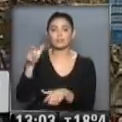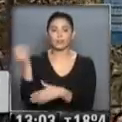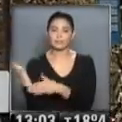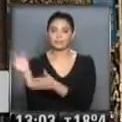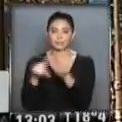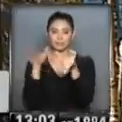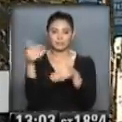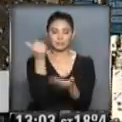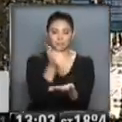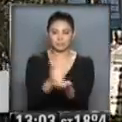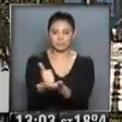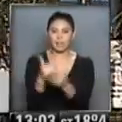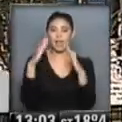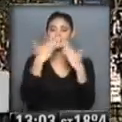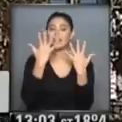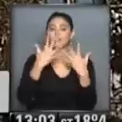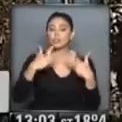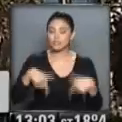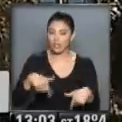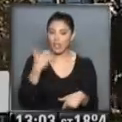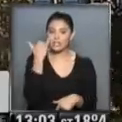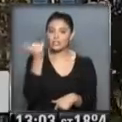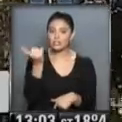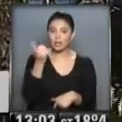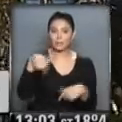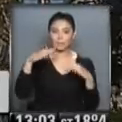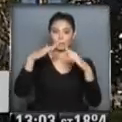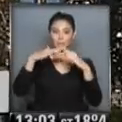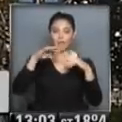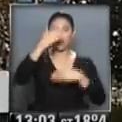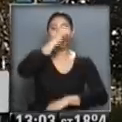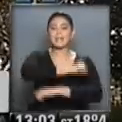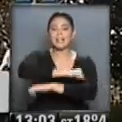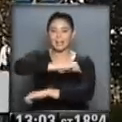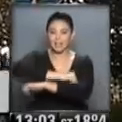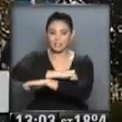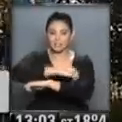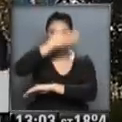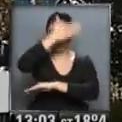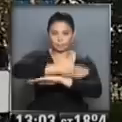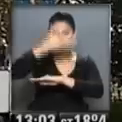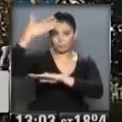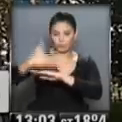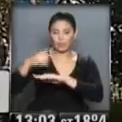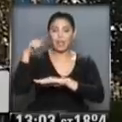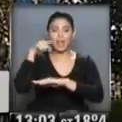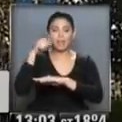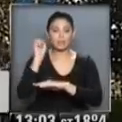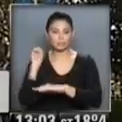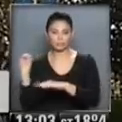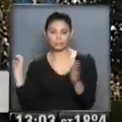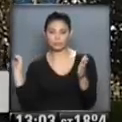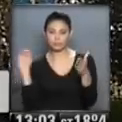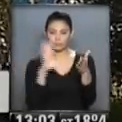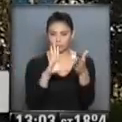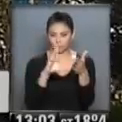convocados. La Casa Rosada ya tiene cubierta la parte superior, las ventanas, porque allí se proyectará un mapping,